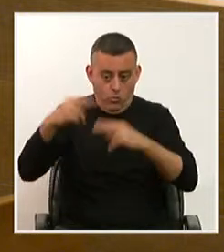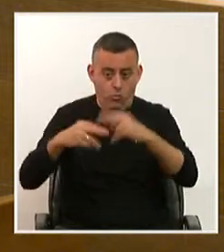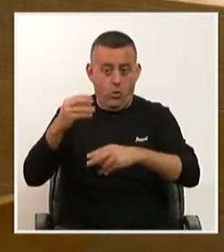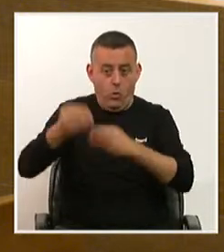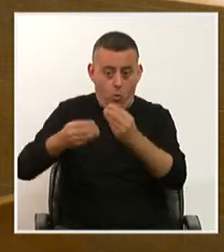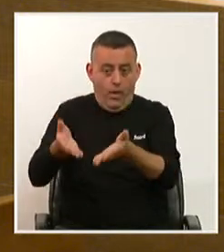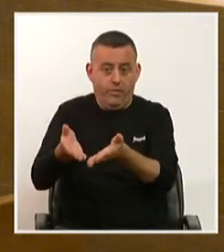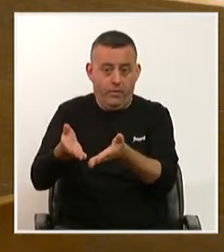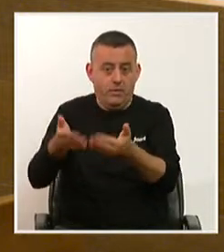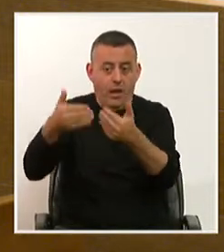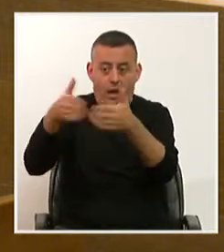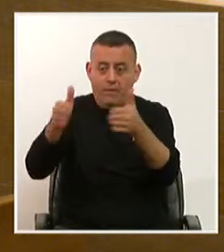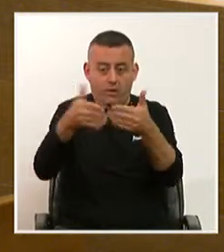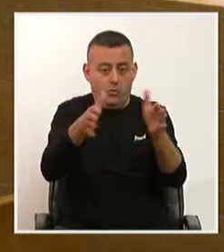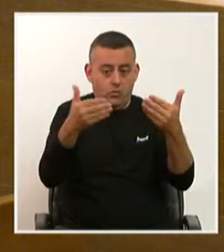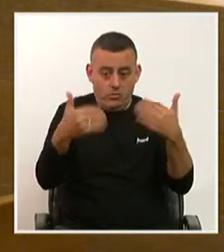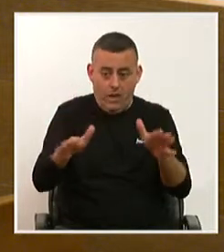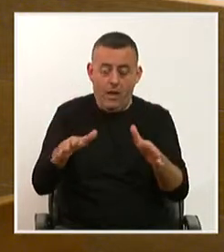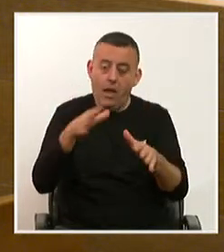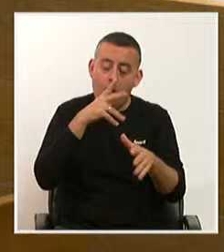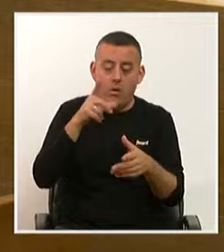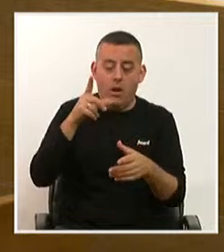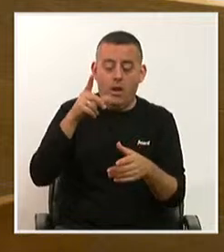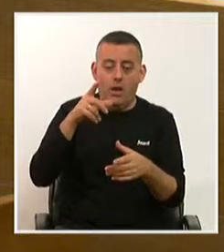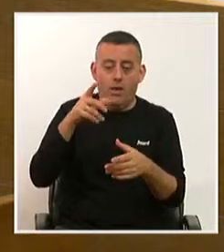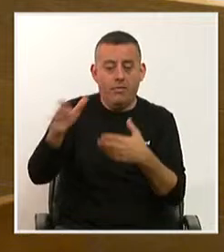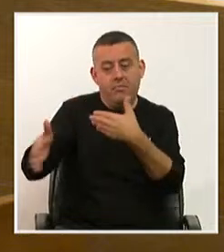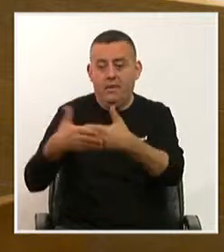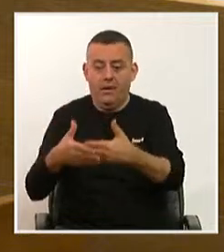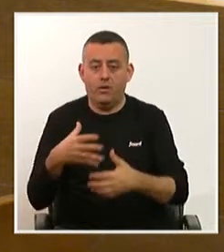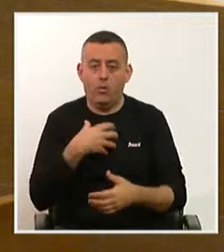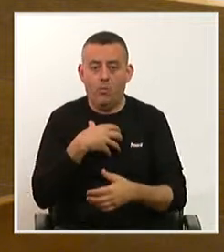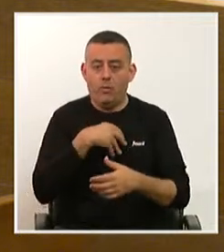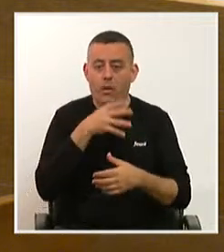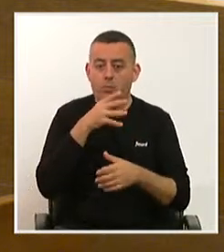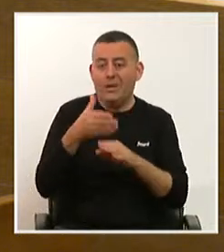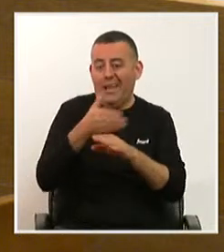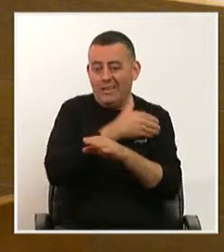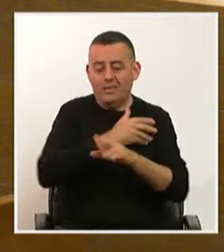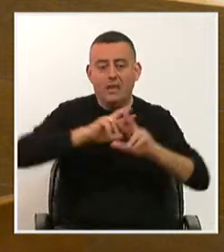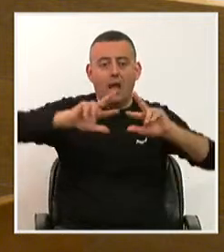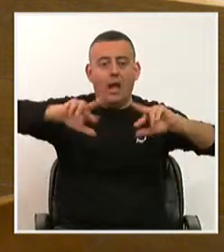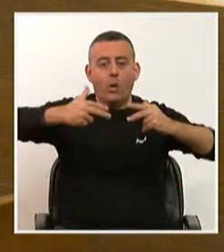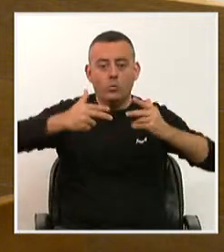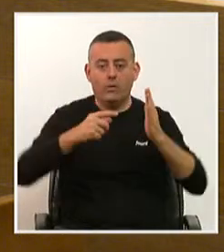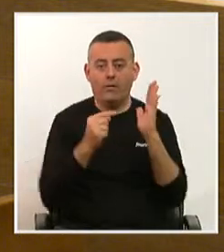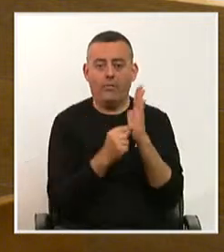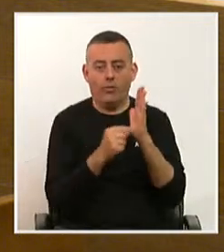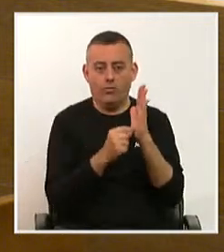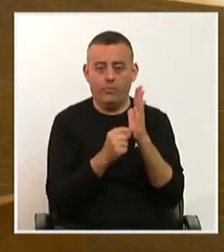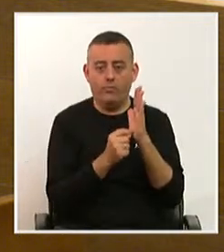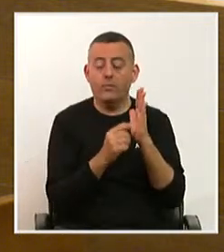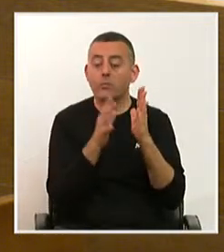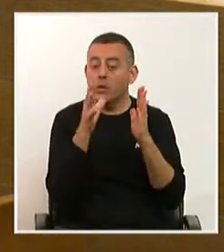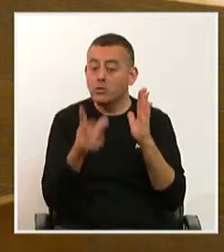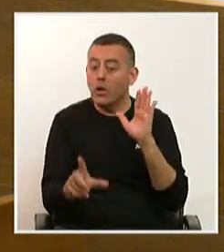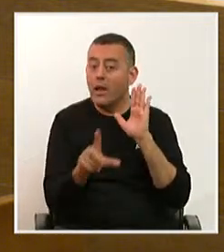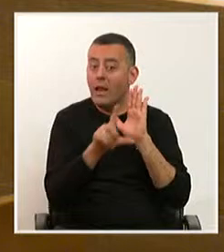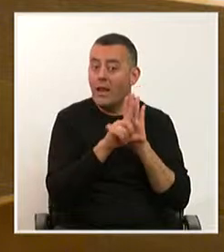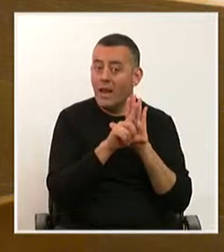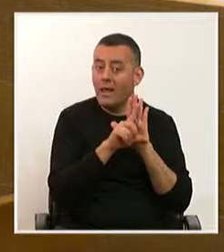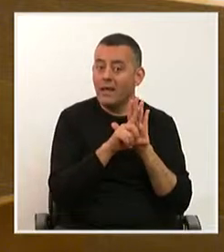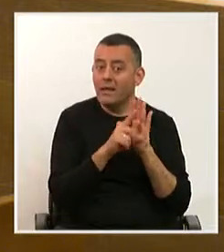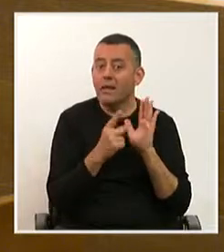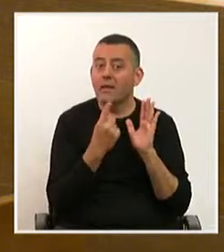establecimientos abiertos porque tenían una autorización En vigor qué es lo que hace la ley ve que no tenga efectos